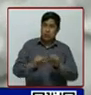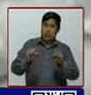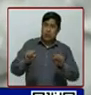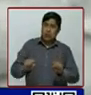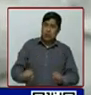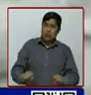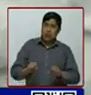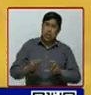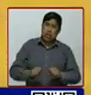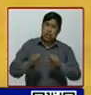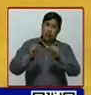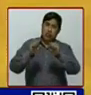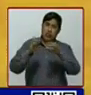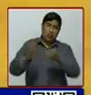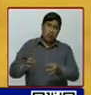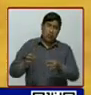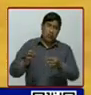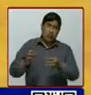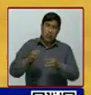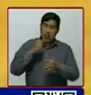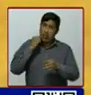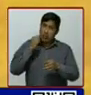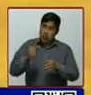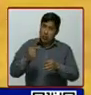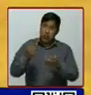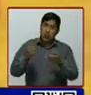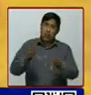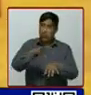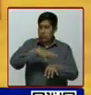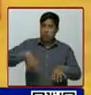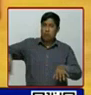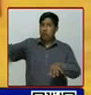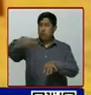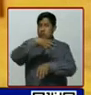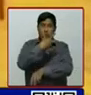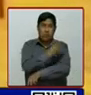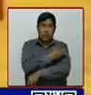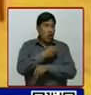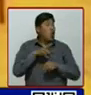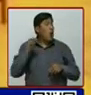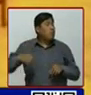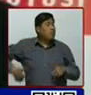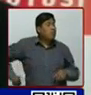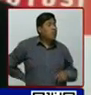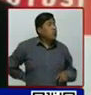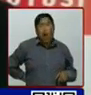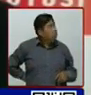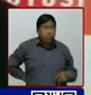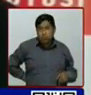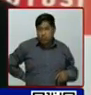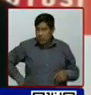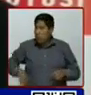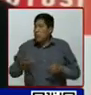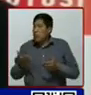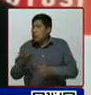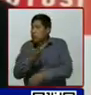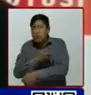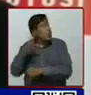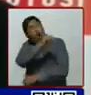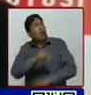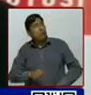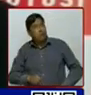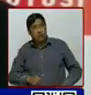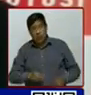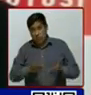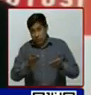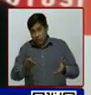bastante concreto en esos lugares, bastante arraigado, y es por eso que los padres de familia no quieren hacerse vacunar peor a sus hijos. Entonces hay que cambiar esa mirada